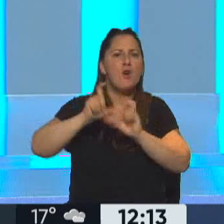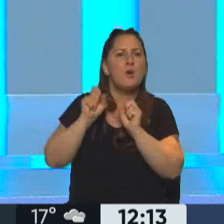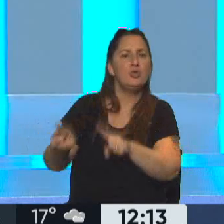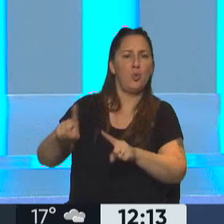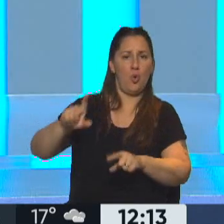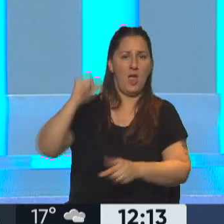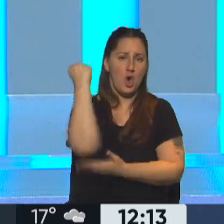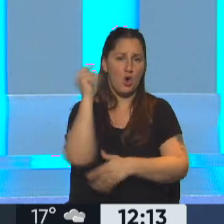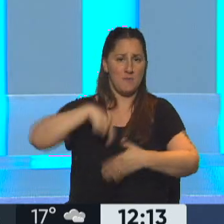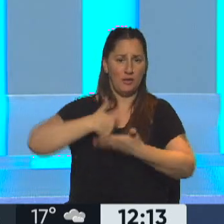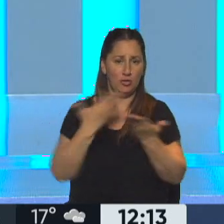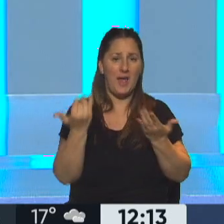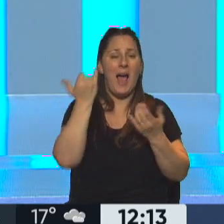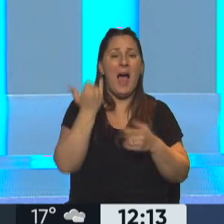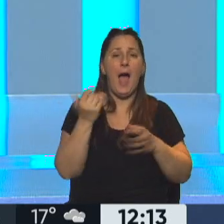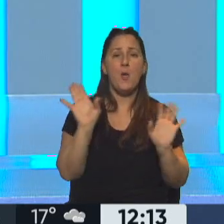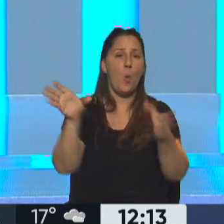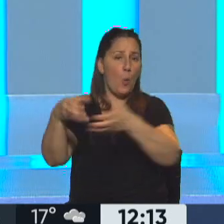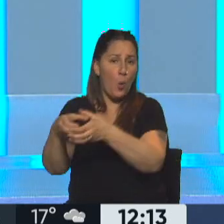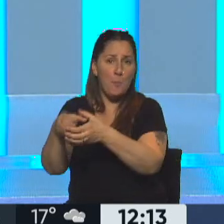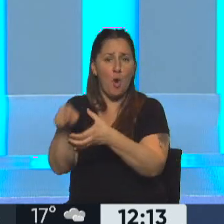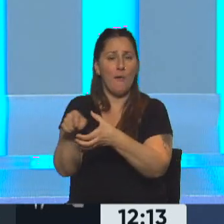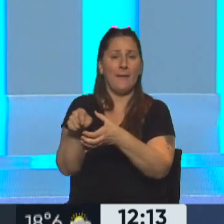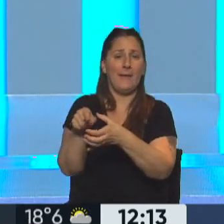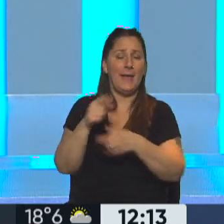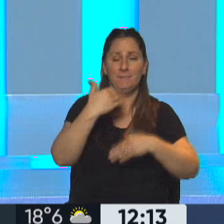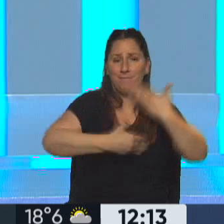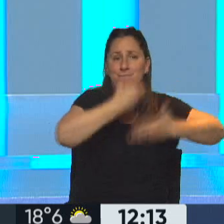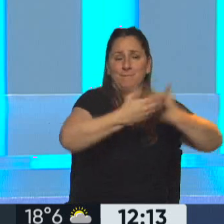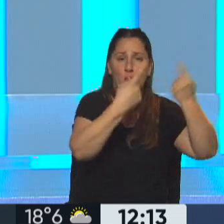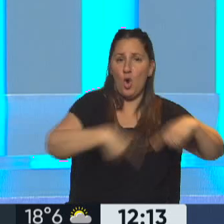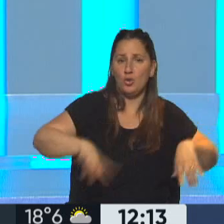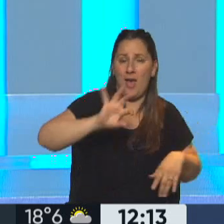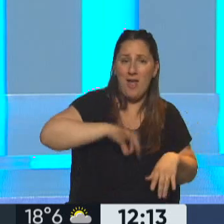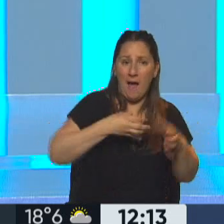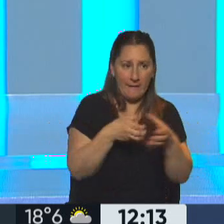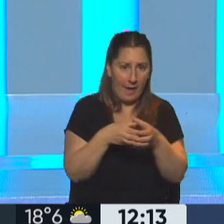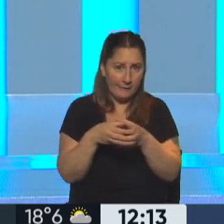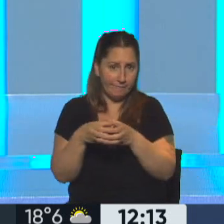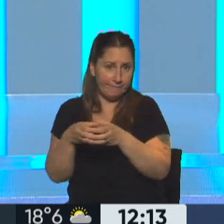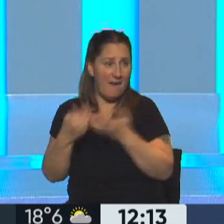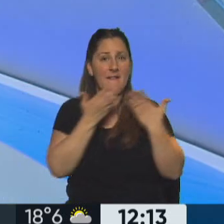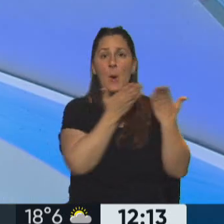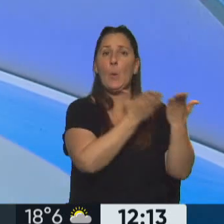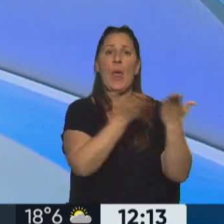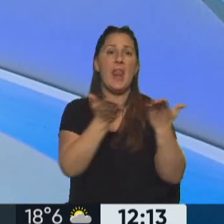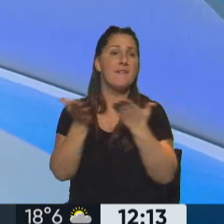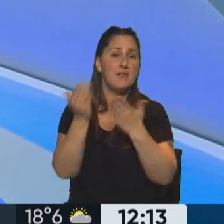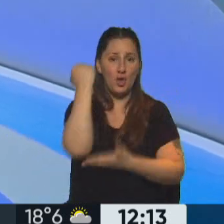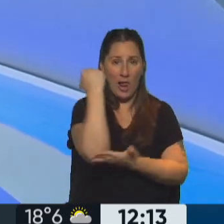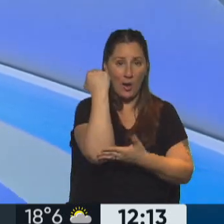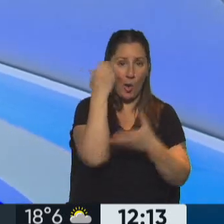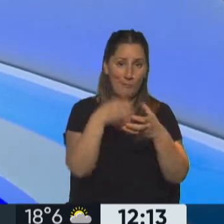económico-social argentina. Hay un sector que está quedando al margen de estos supuestos beneficios que está trayendo la economía